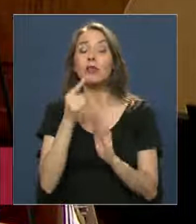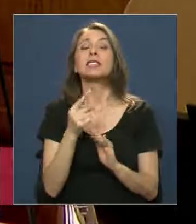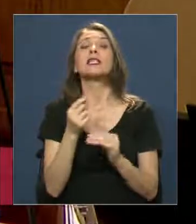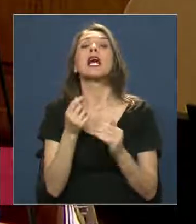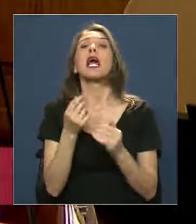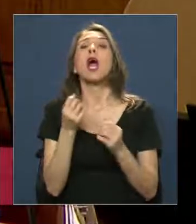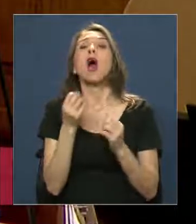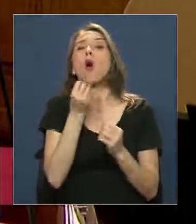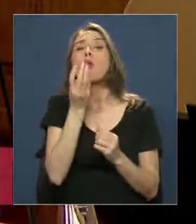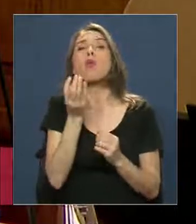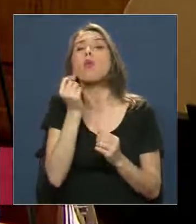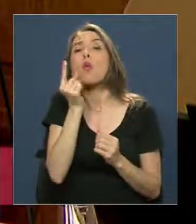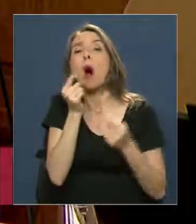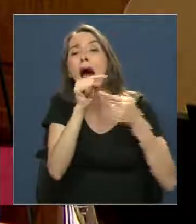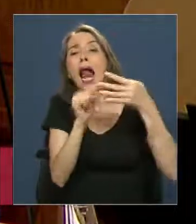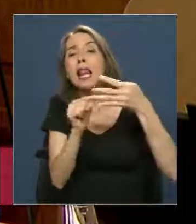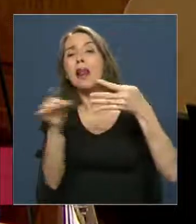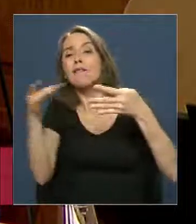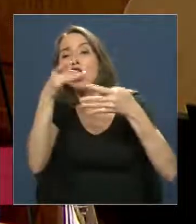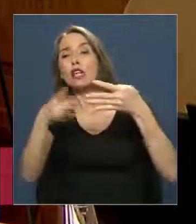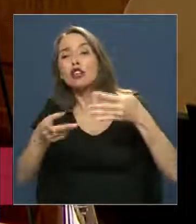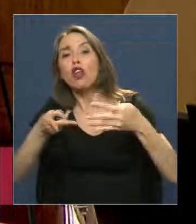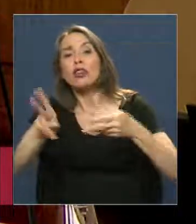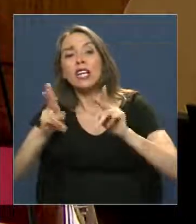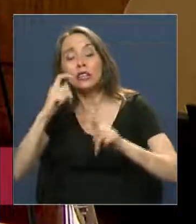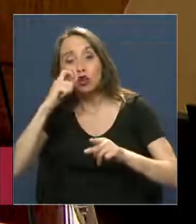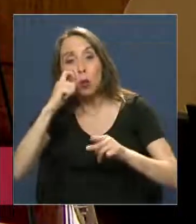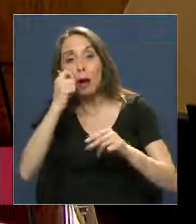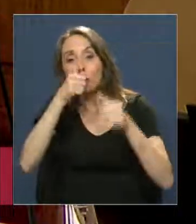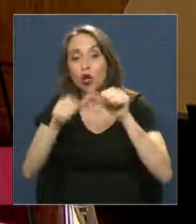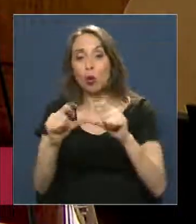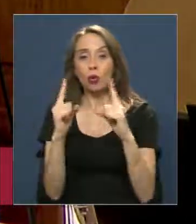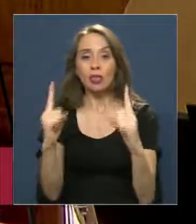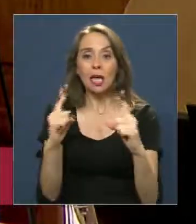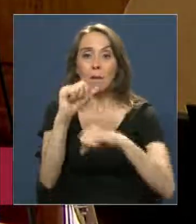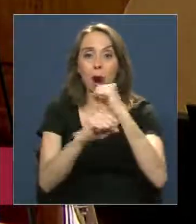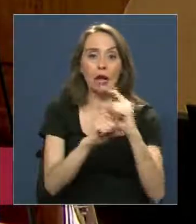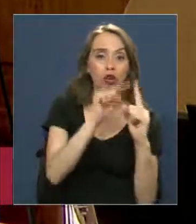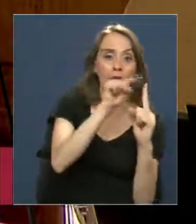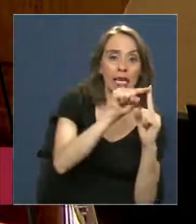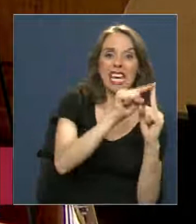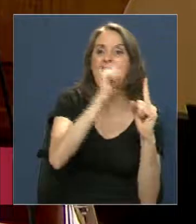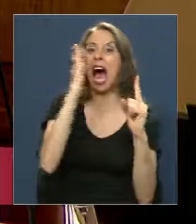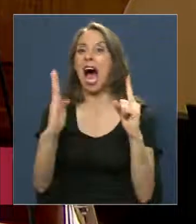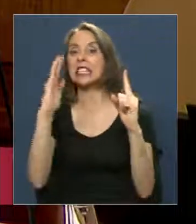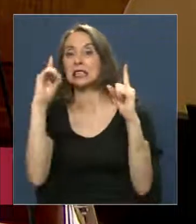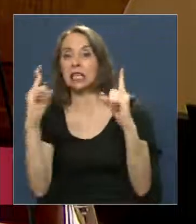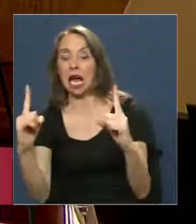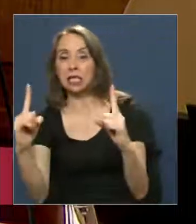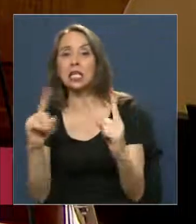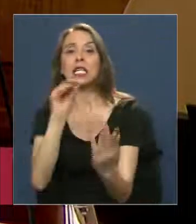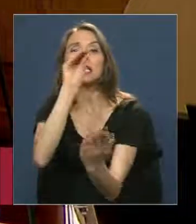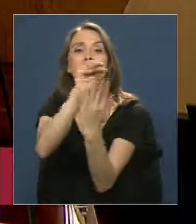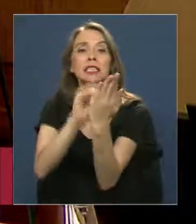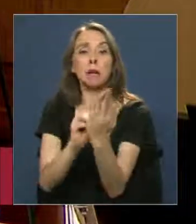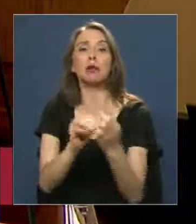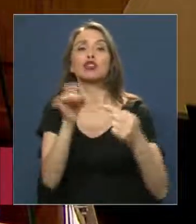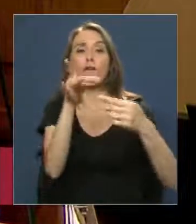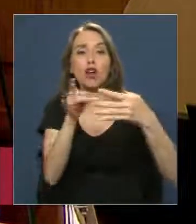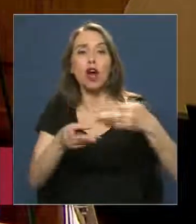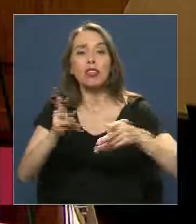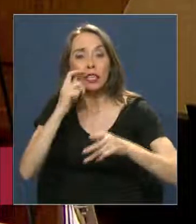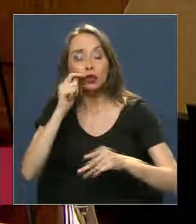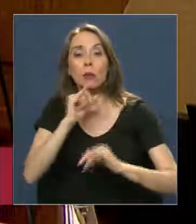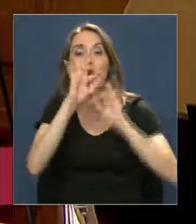determinado, violaciones de derechos humanos ocurridas, digo, en un tiempo determinado, contenidas en un informe específico,